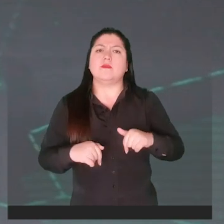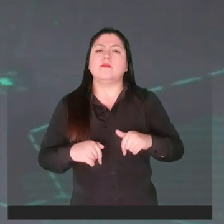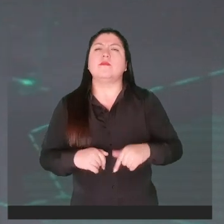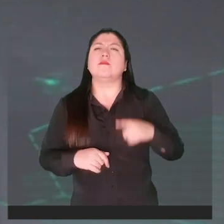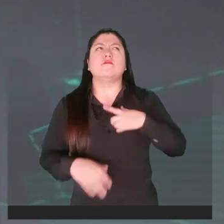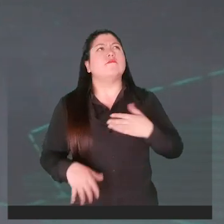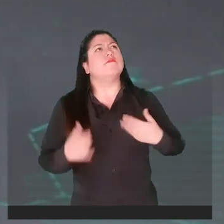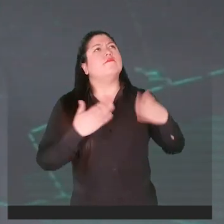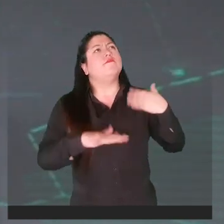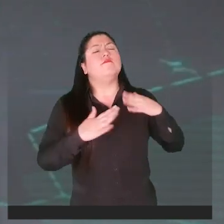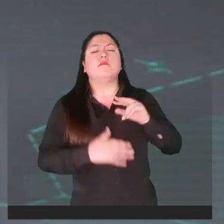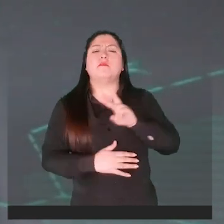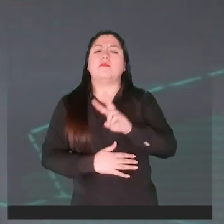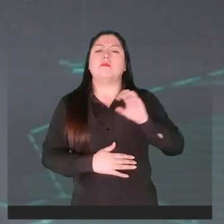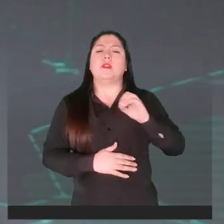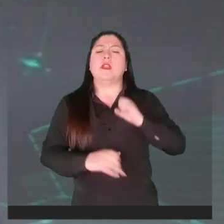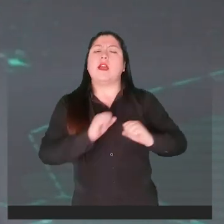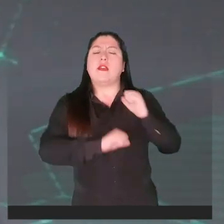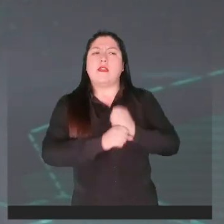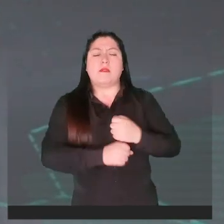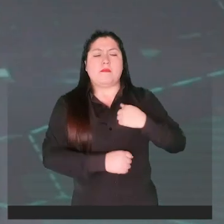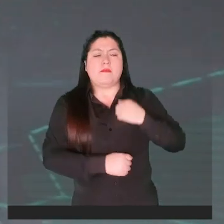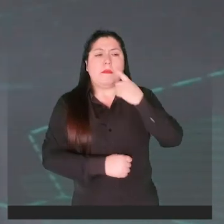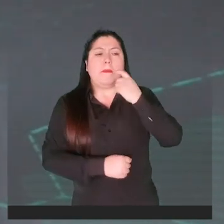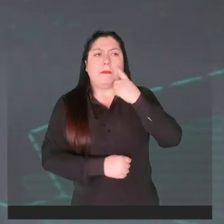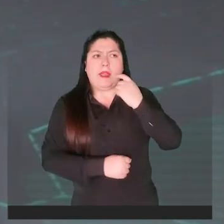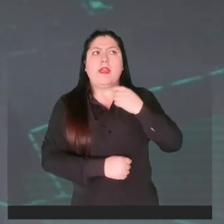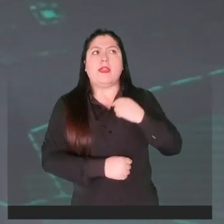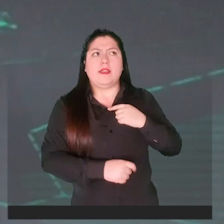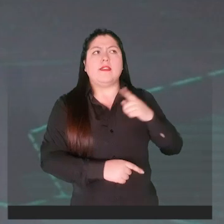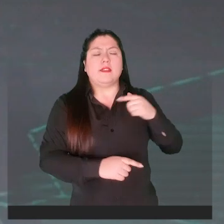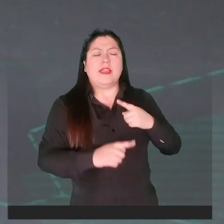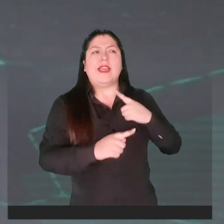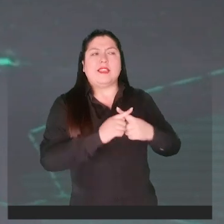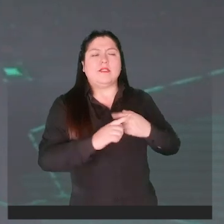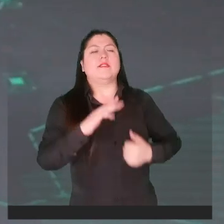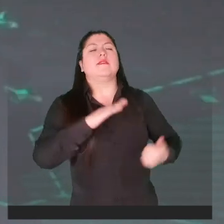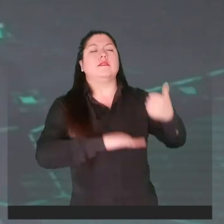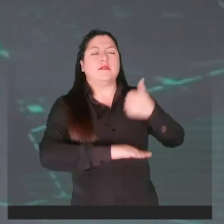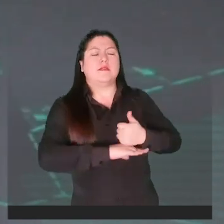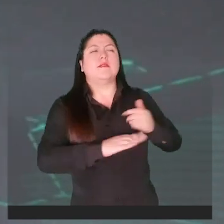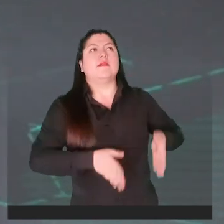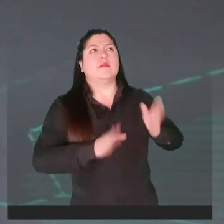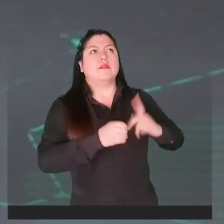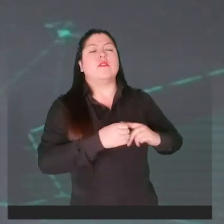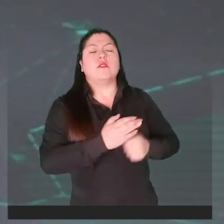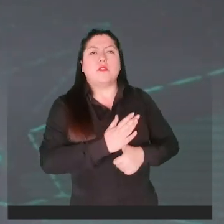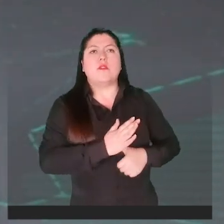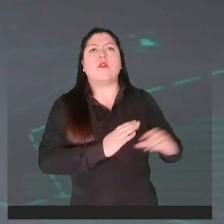porque hace 20 años, siendo mi padre registrador nacional del Estado Civil, le